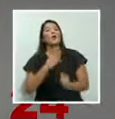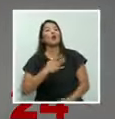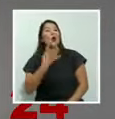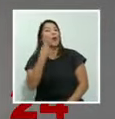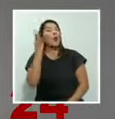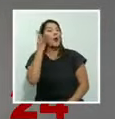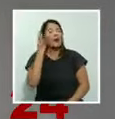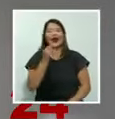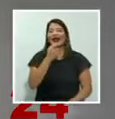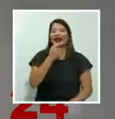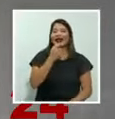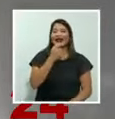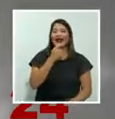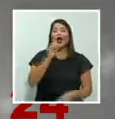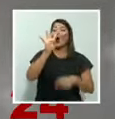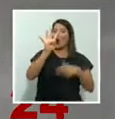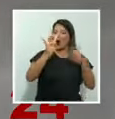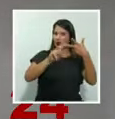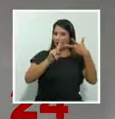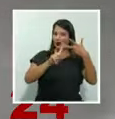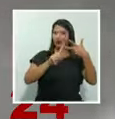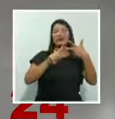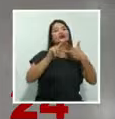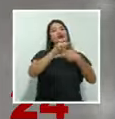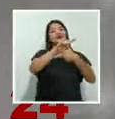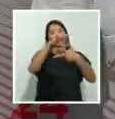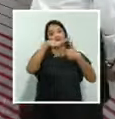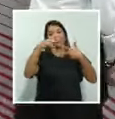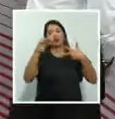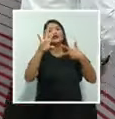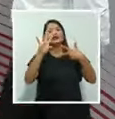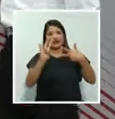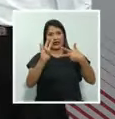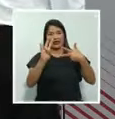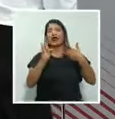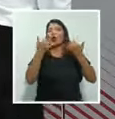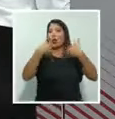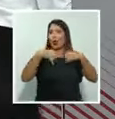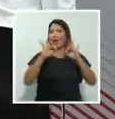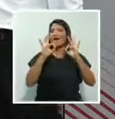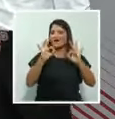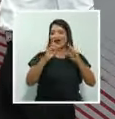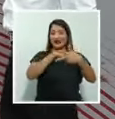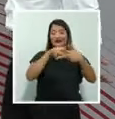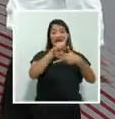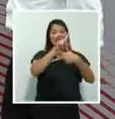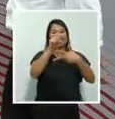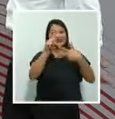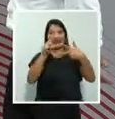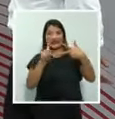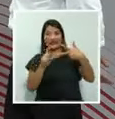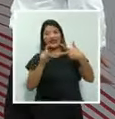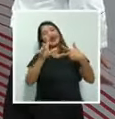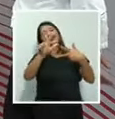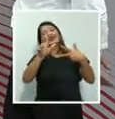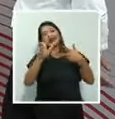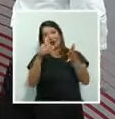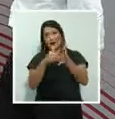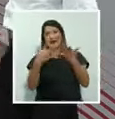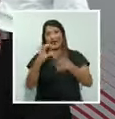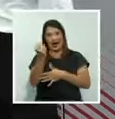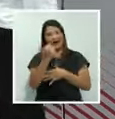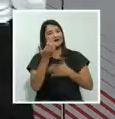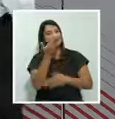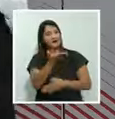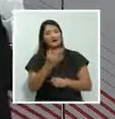imagínense. 4, llegamos a 7, todavía estamos muy bien, 300,000 colones, adelante,